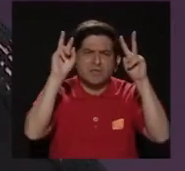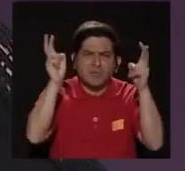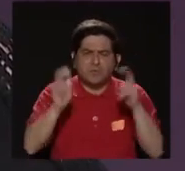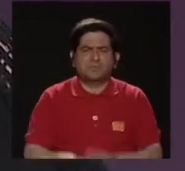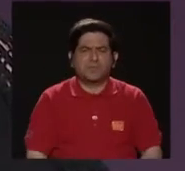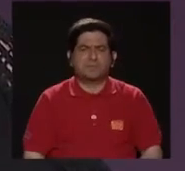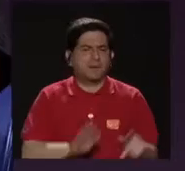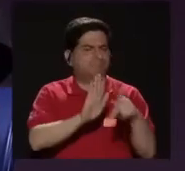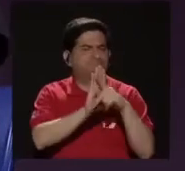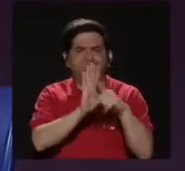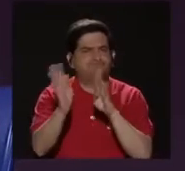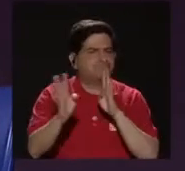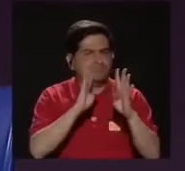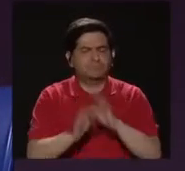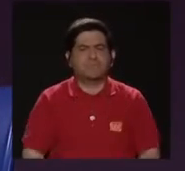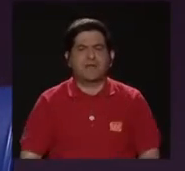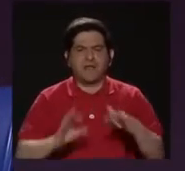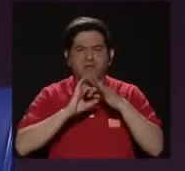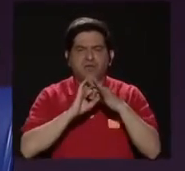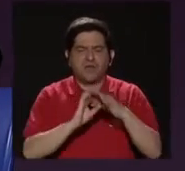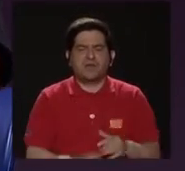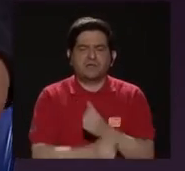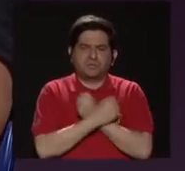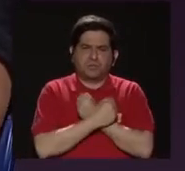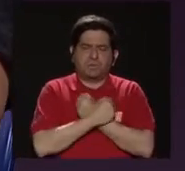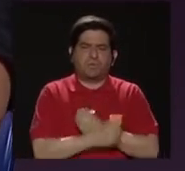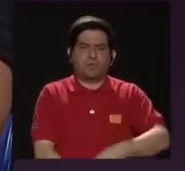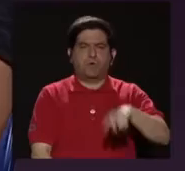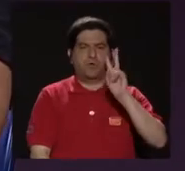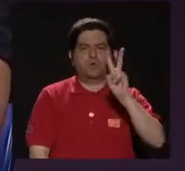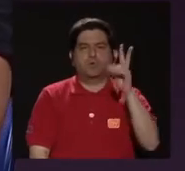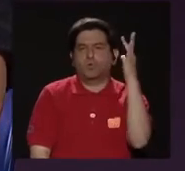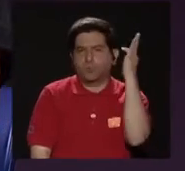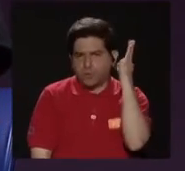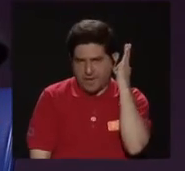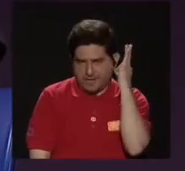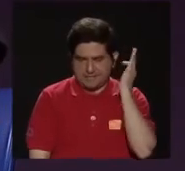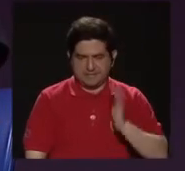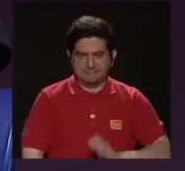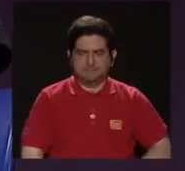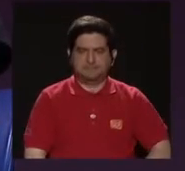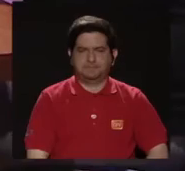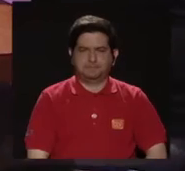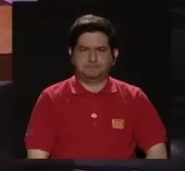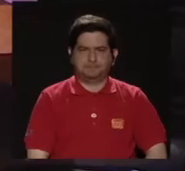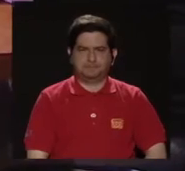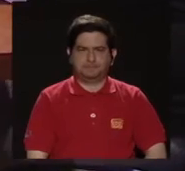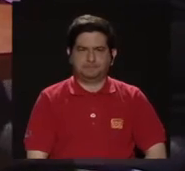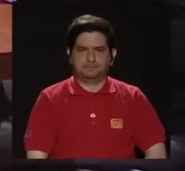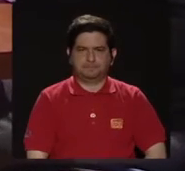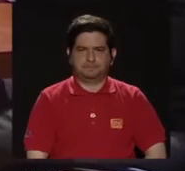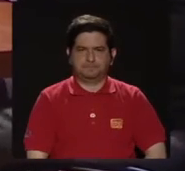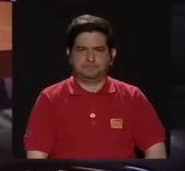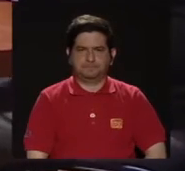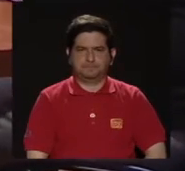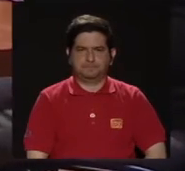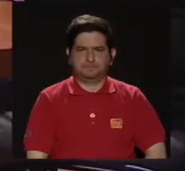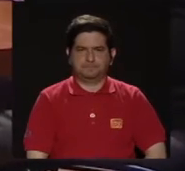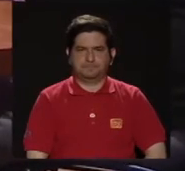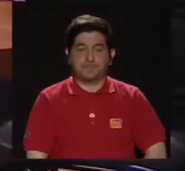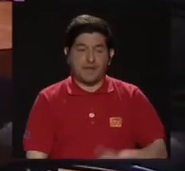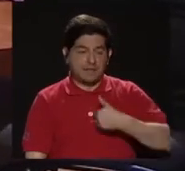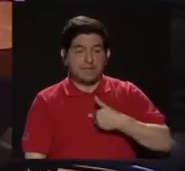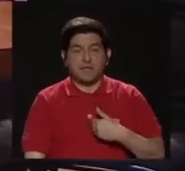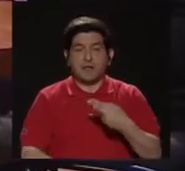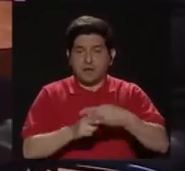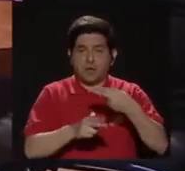tabú y que es una relación amorosa entre dos mujeres. Y entonces, bueno, tiene el